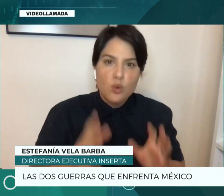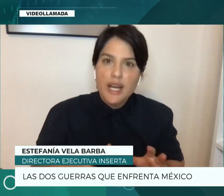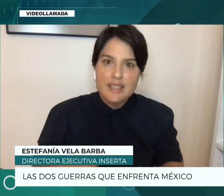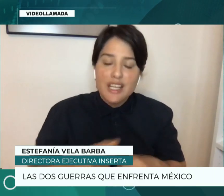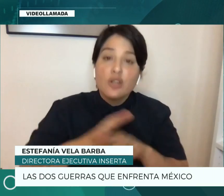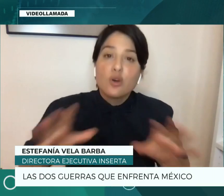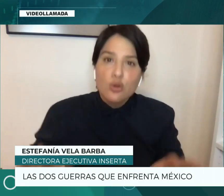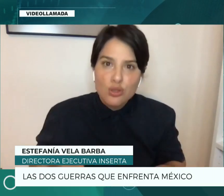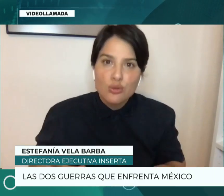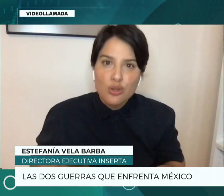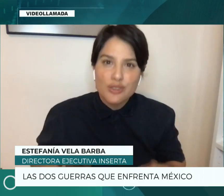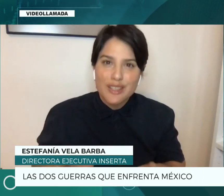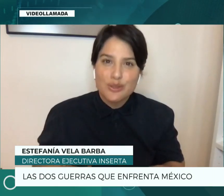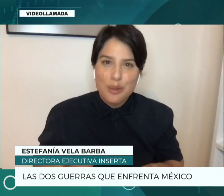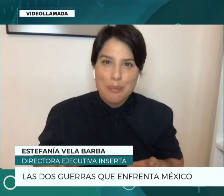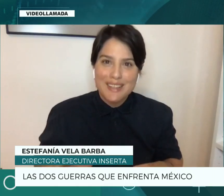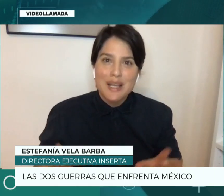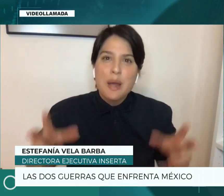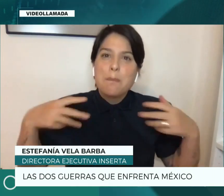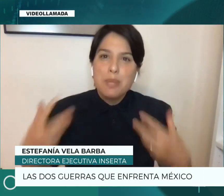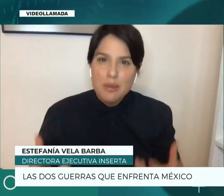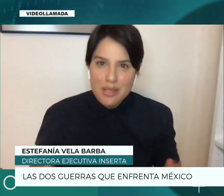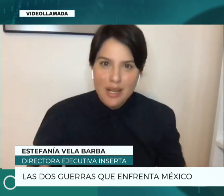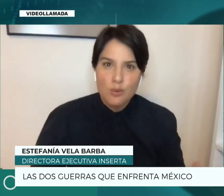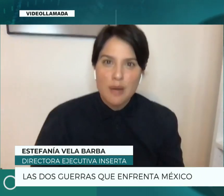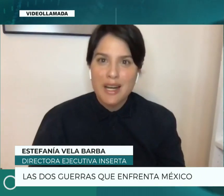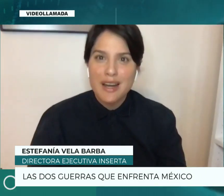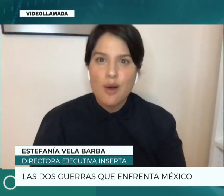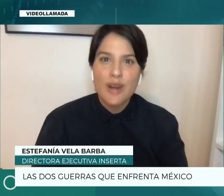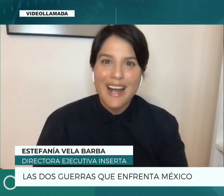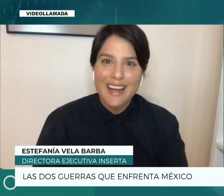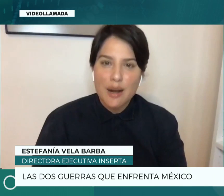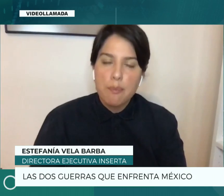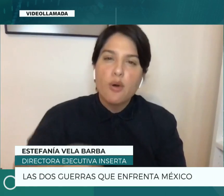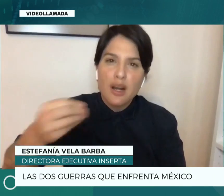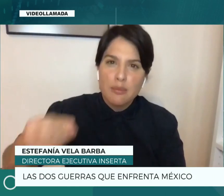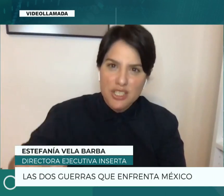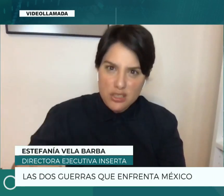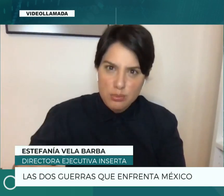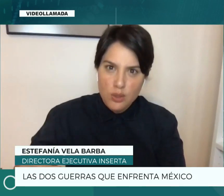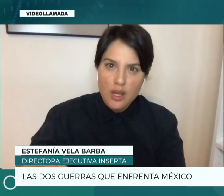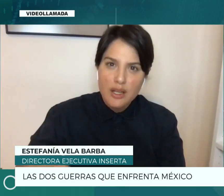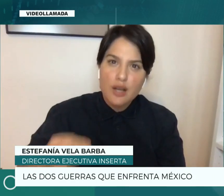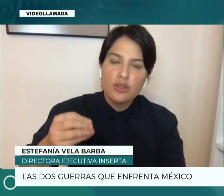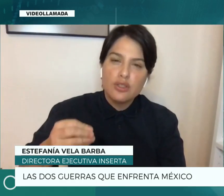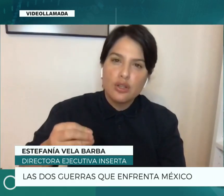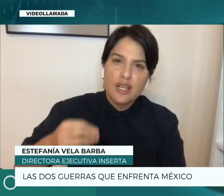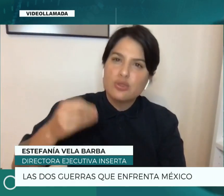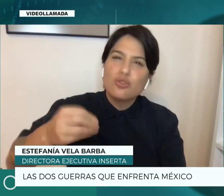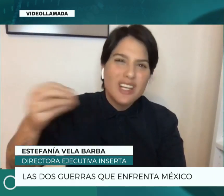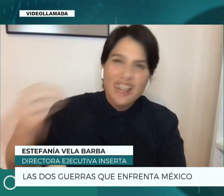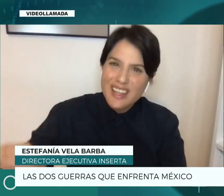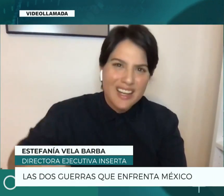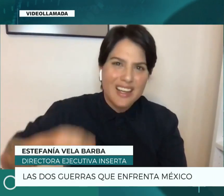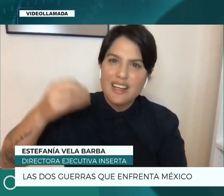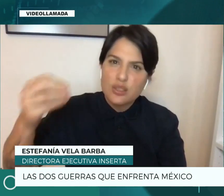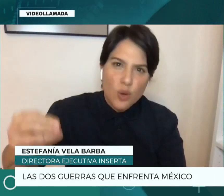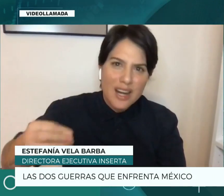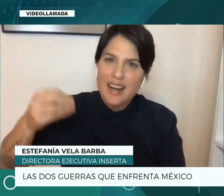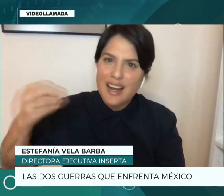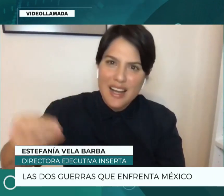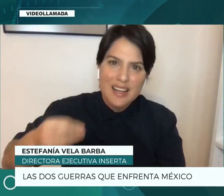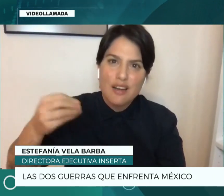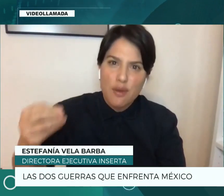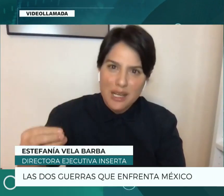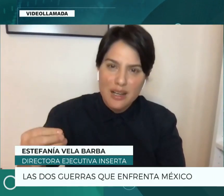que las mujeres, incluso en un contexto de paz, viven de alguna manera una guerra por el machismo, que condiciona su día a día en la